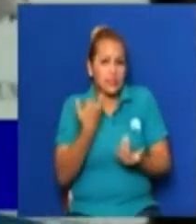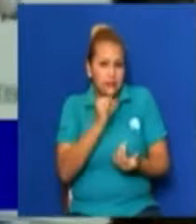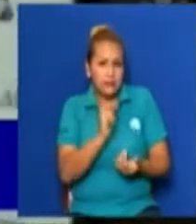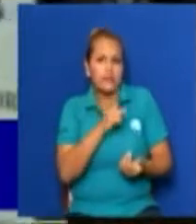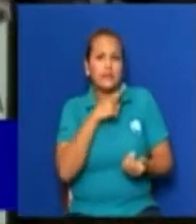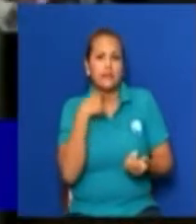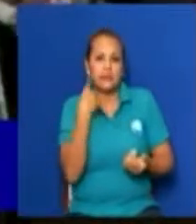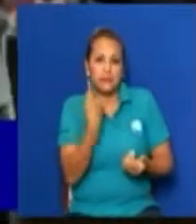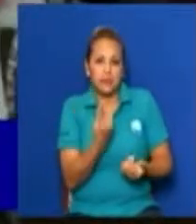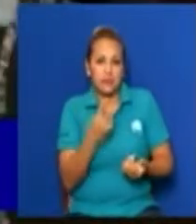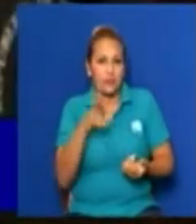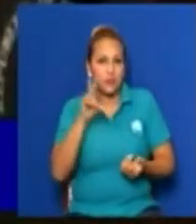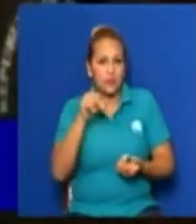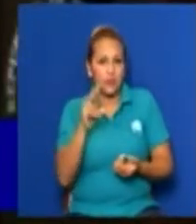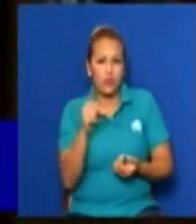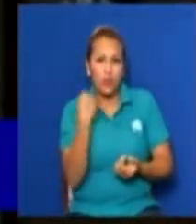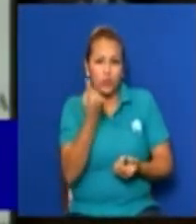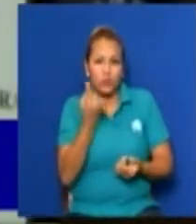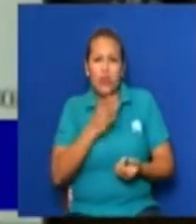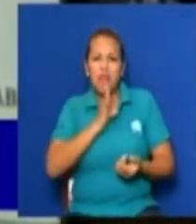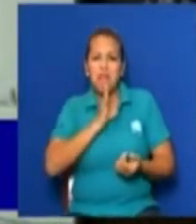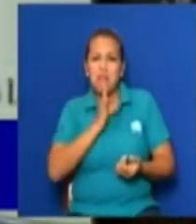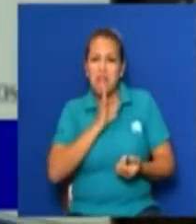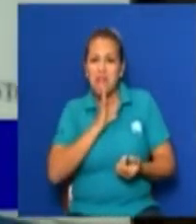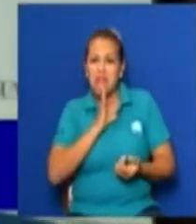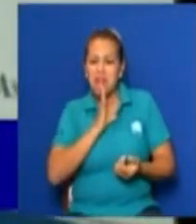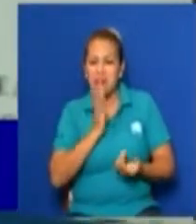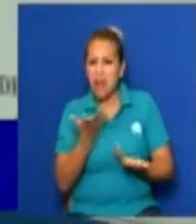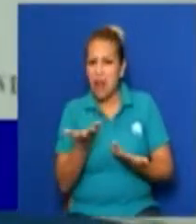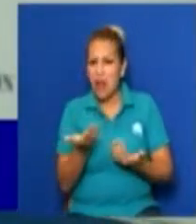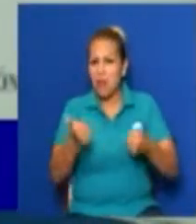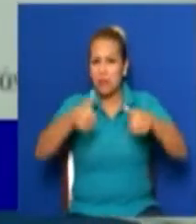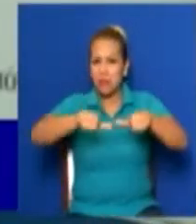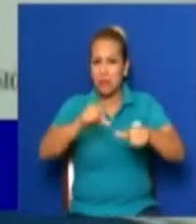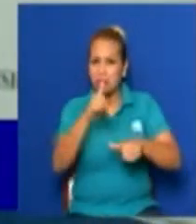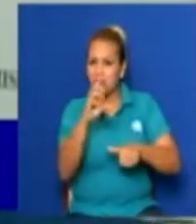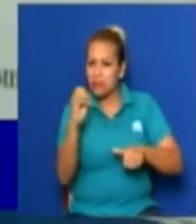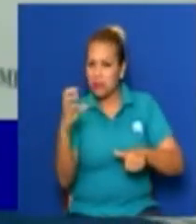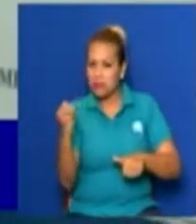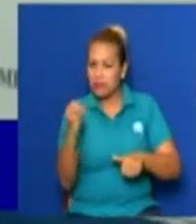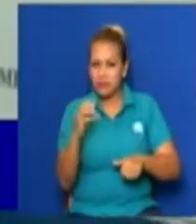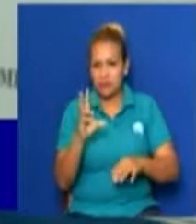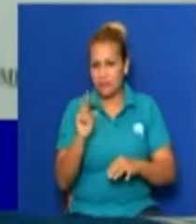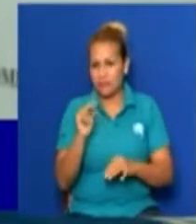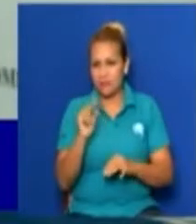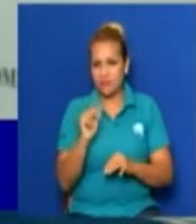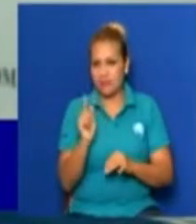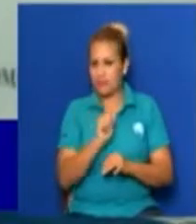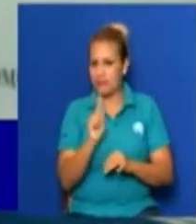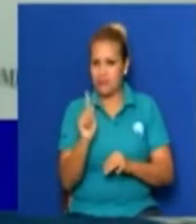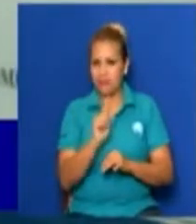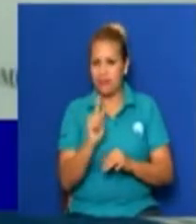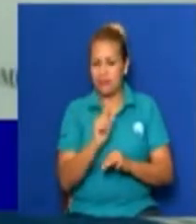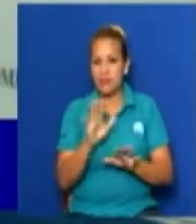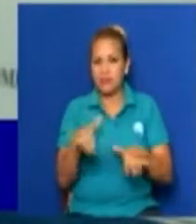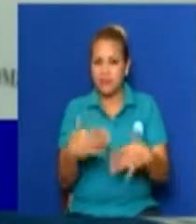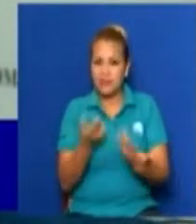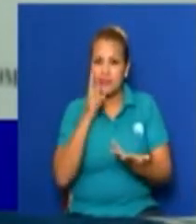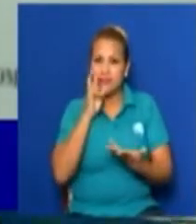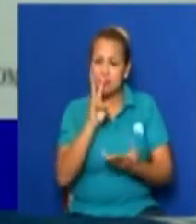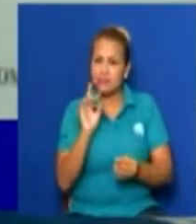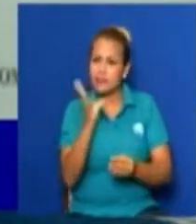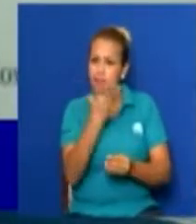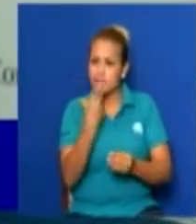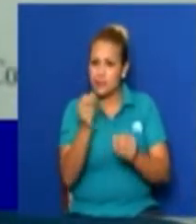realmente no es solo hablar del convenio 100, sino que hablar de toda la